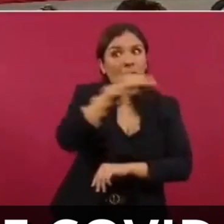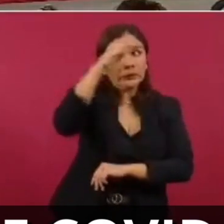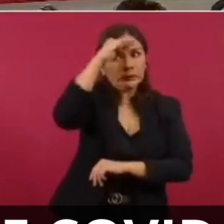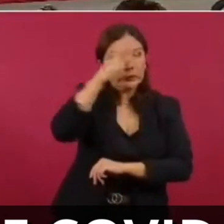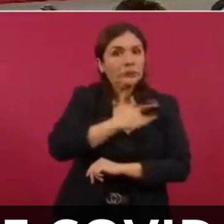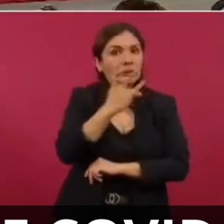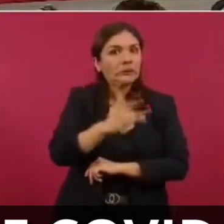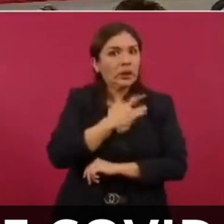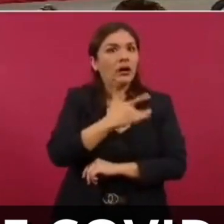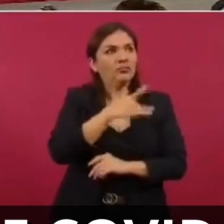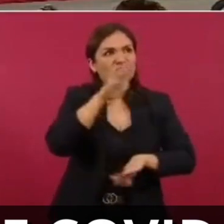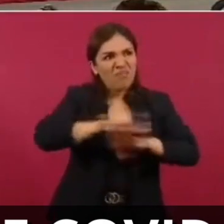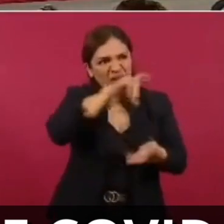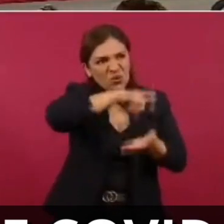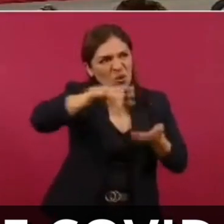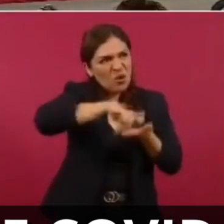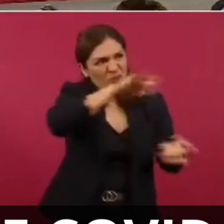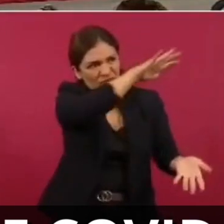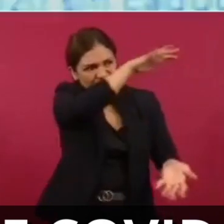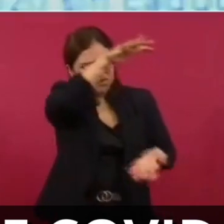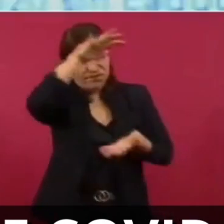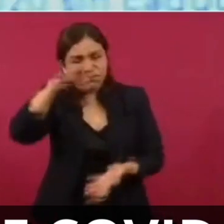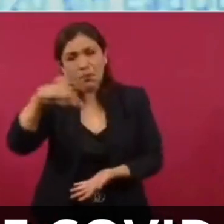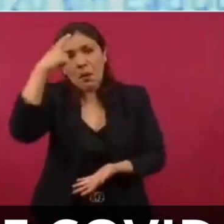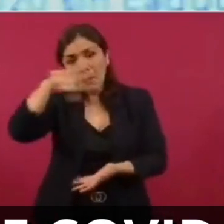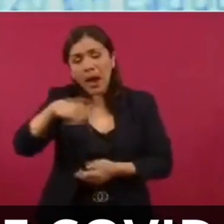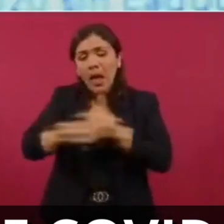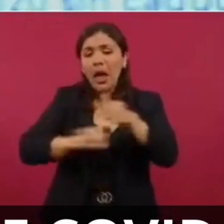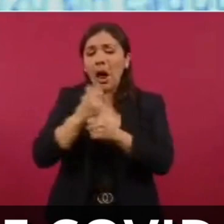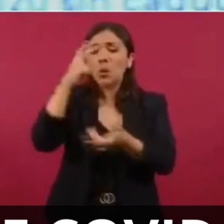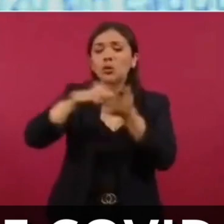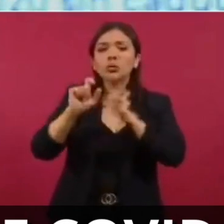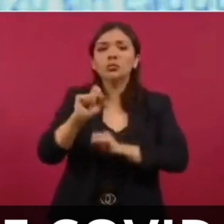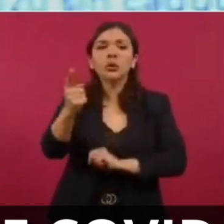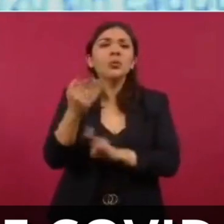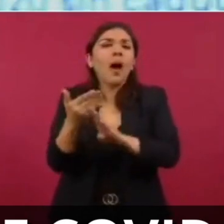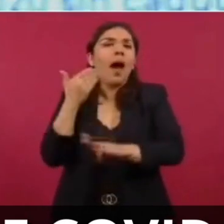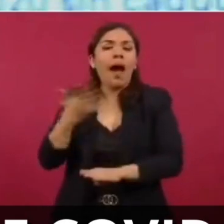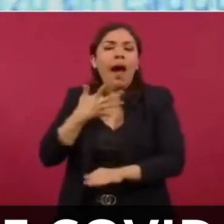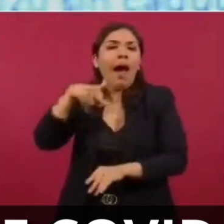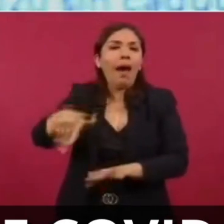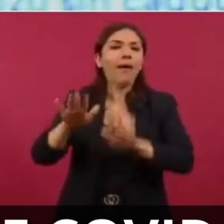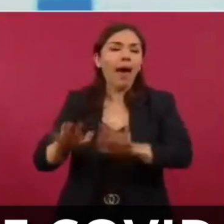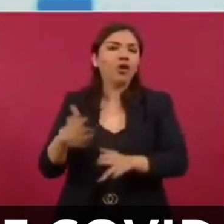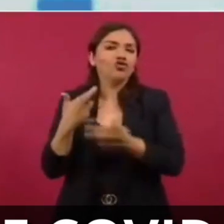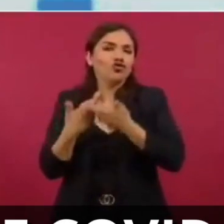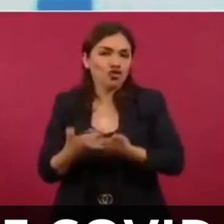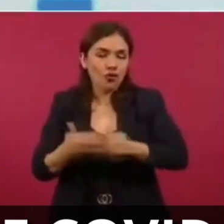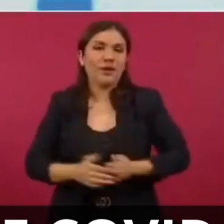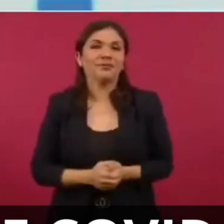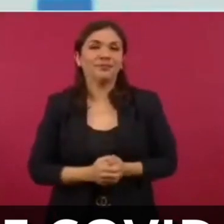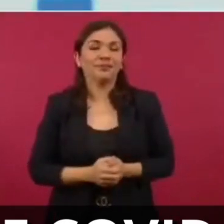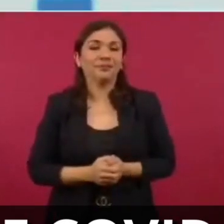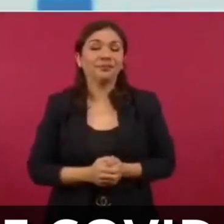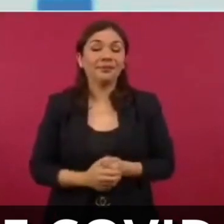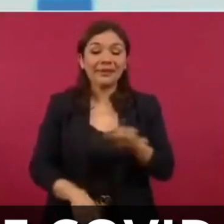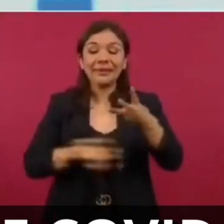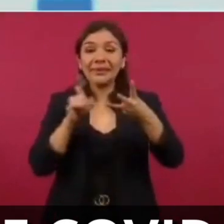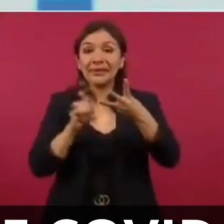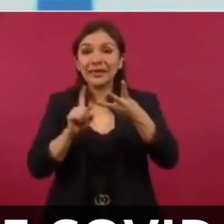permitió mantener vacunas para 2021. La tercera es que bajaron las coberturas de